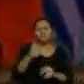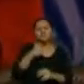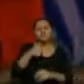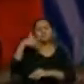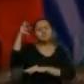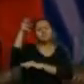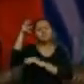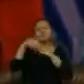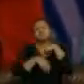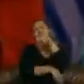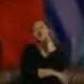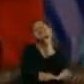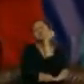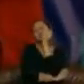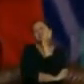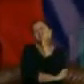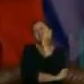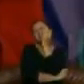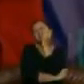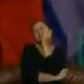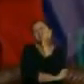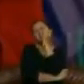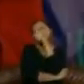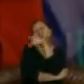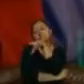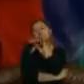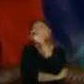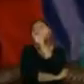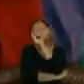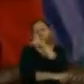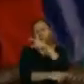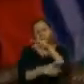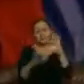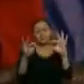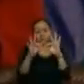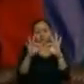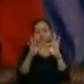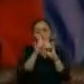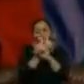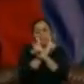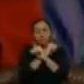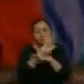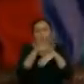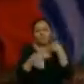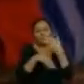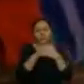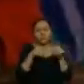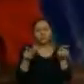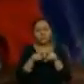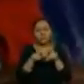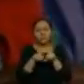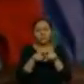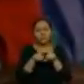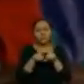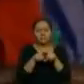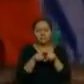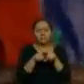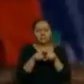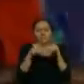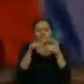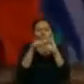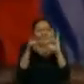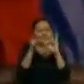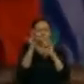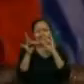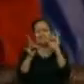un discurso en el cual identificaba a las redes como que eran un refugio, no lo digo textual, perdóname, no recuerdo